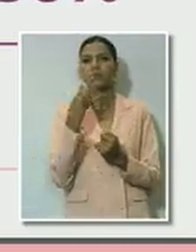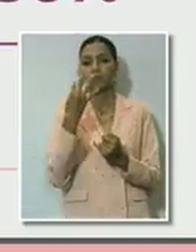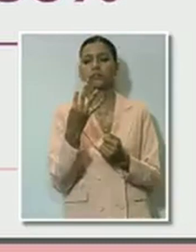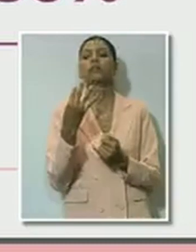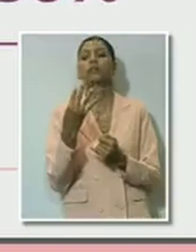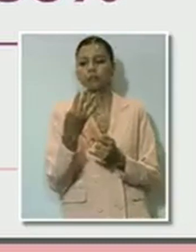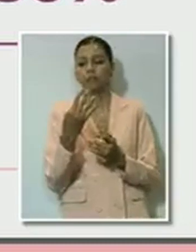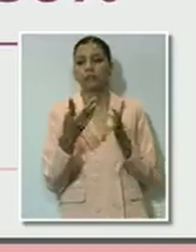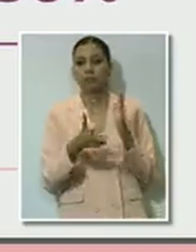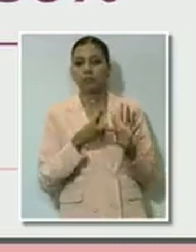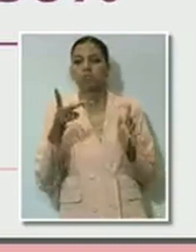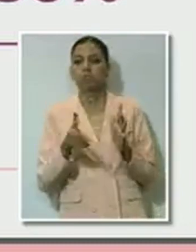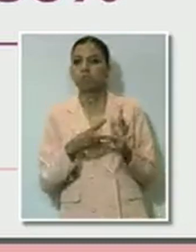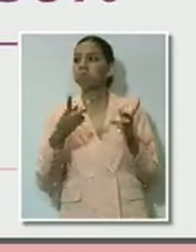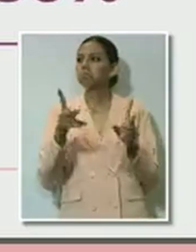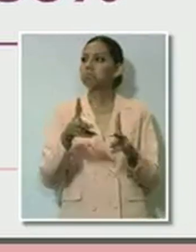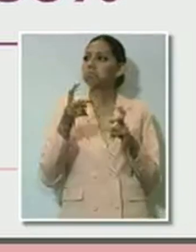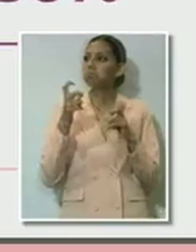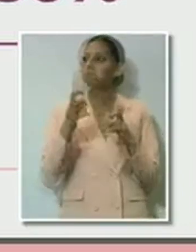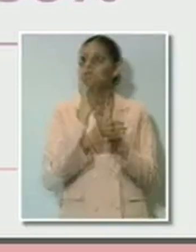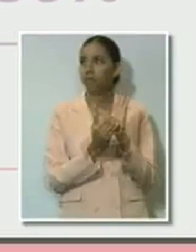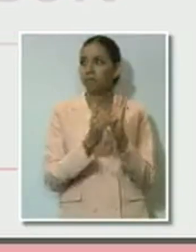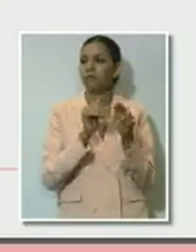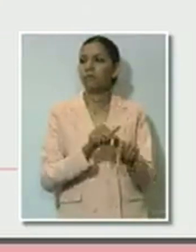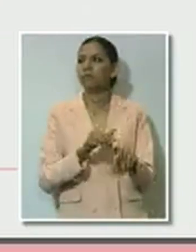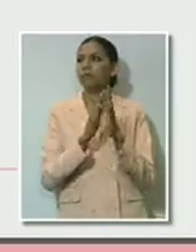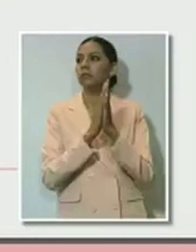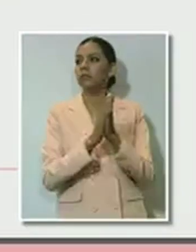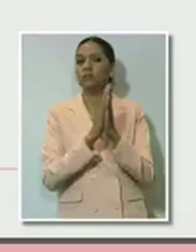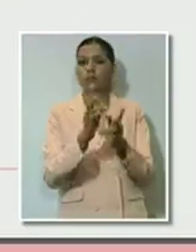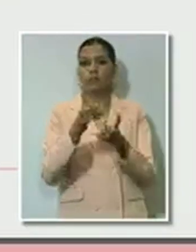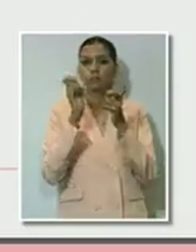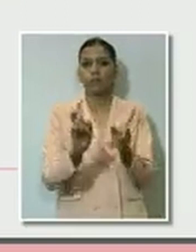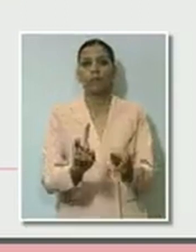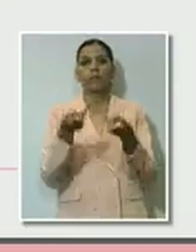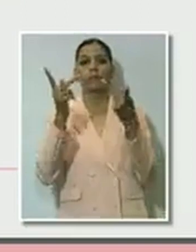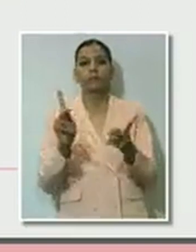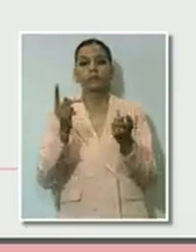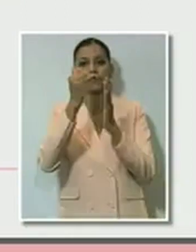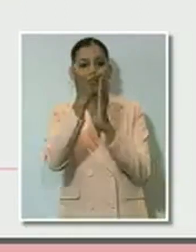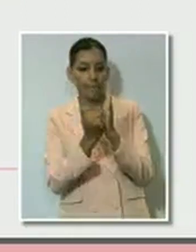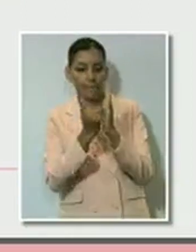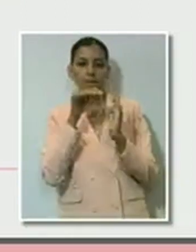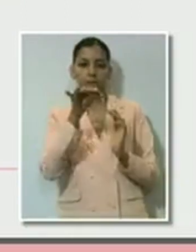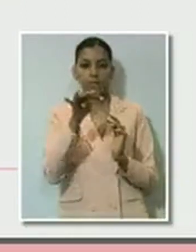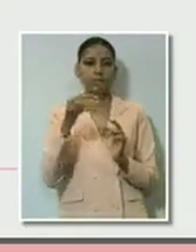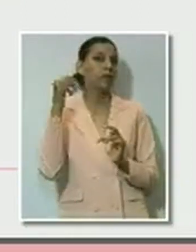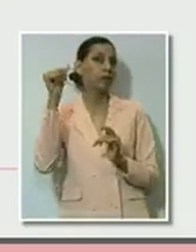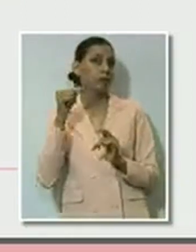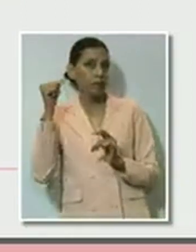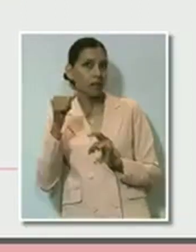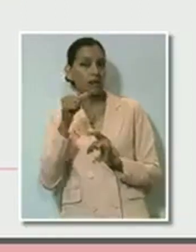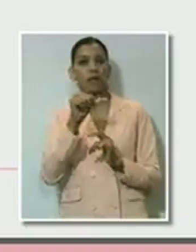7 en mayo, una diferencia del 50%. En el robo a comercio, bajó de 19 casos en abril a 15 en